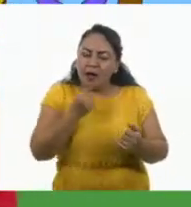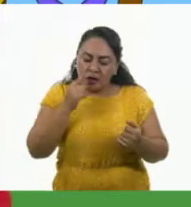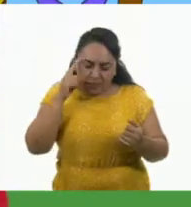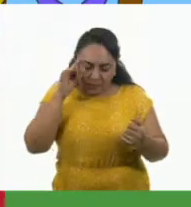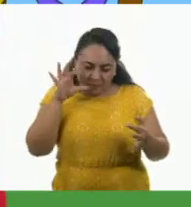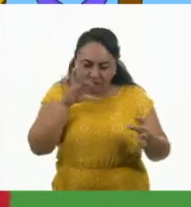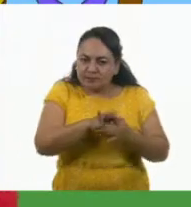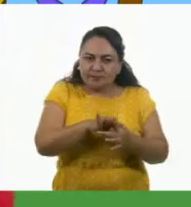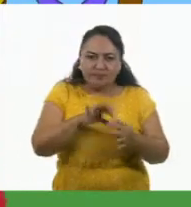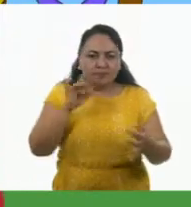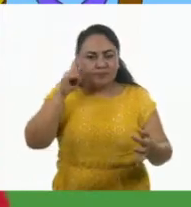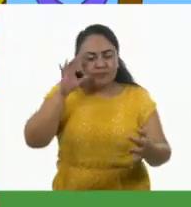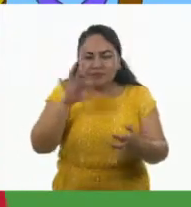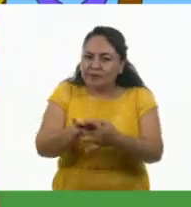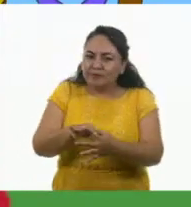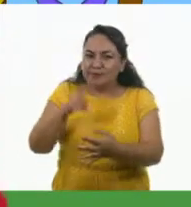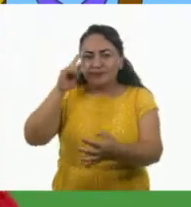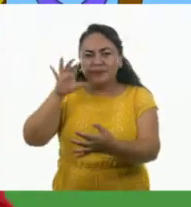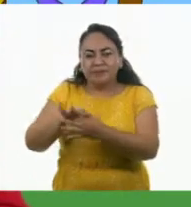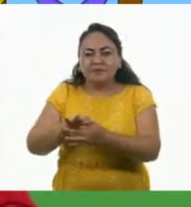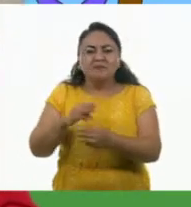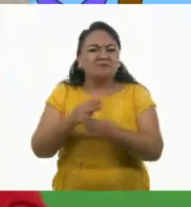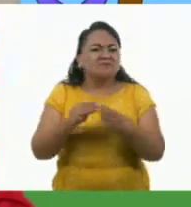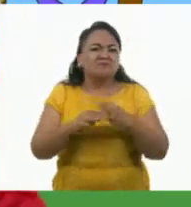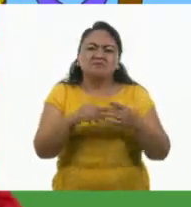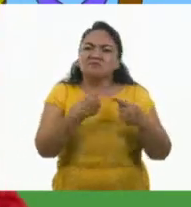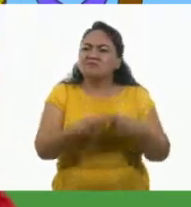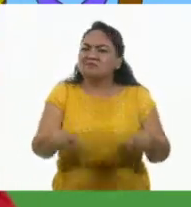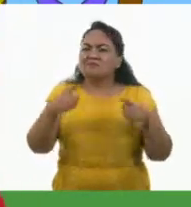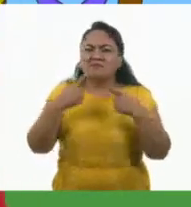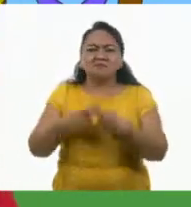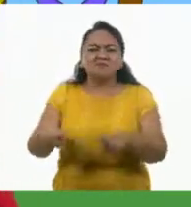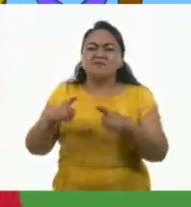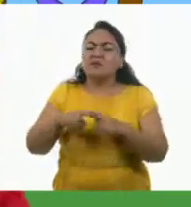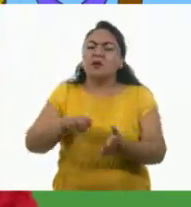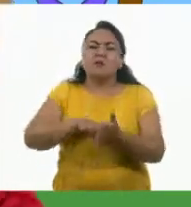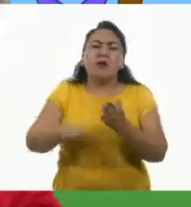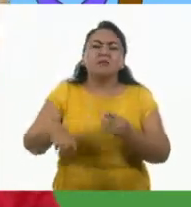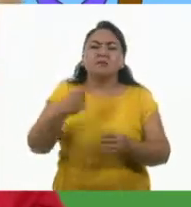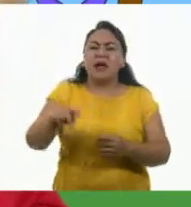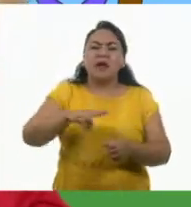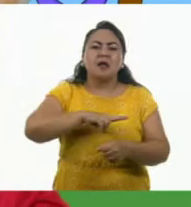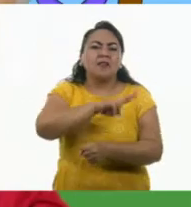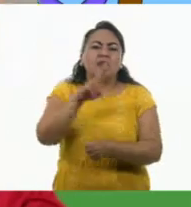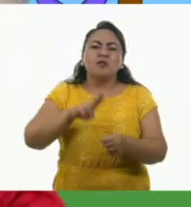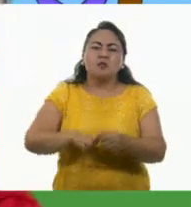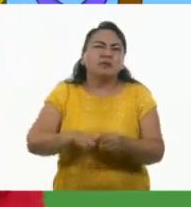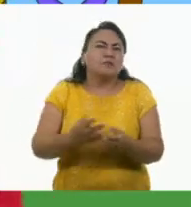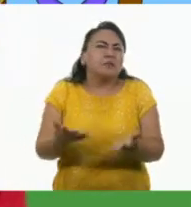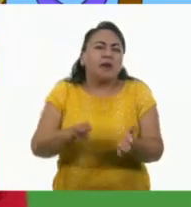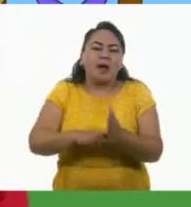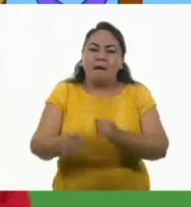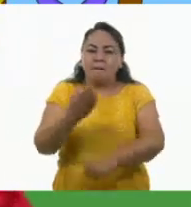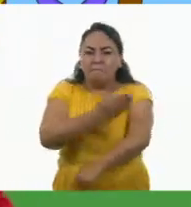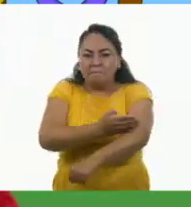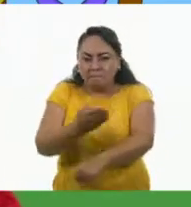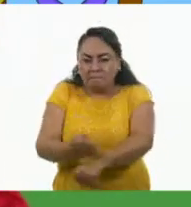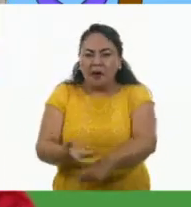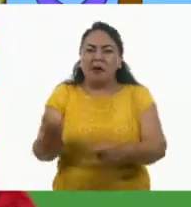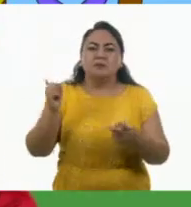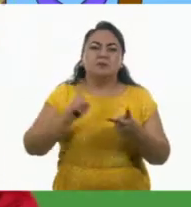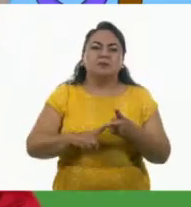objeto? Materiales variados que incluyen elementos de la naturaleza, como madera